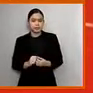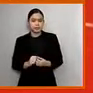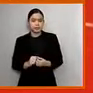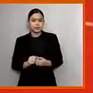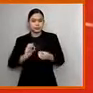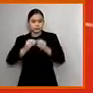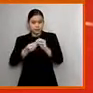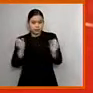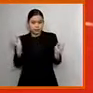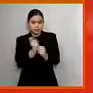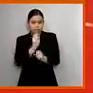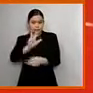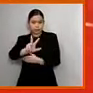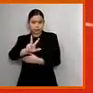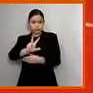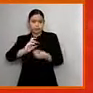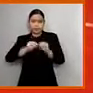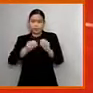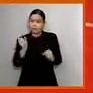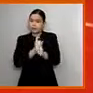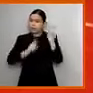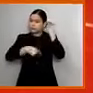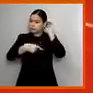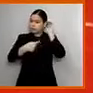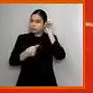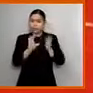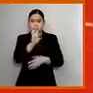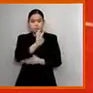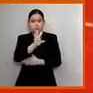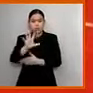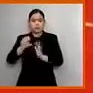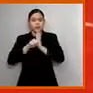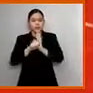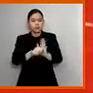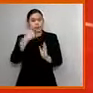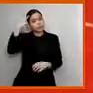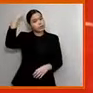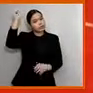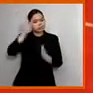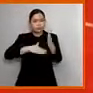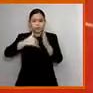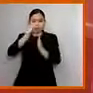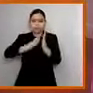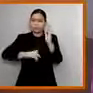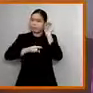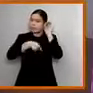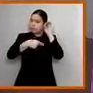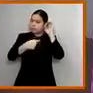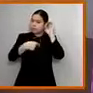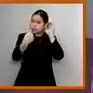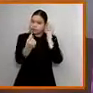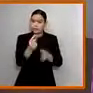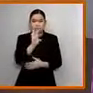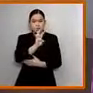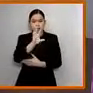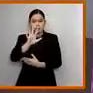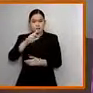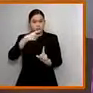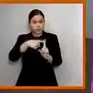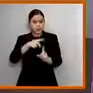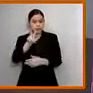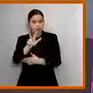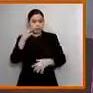Y este es el 3, número ganador para la diaria 65 con su símbolo de sueños pintura y para más uno 65 más 3.